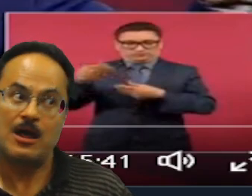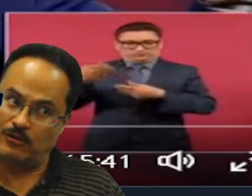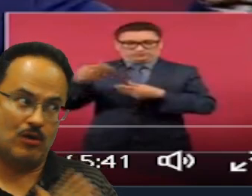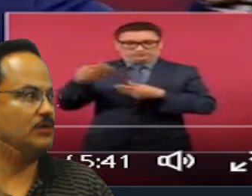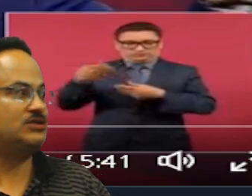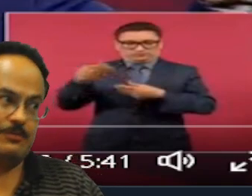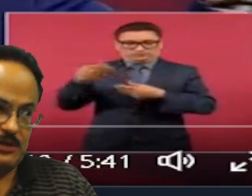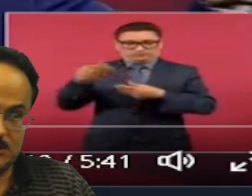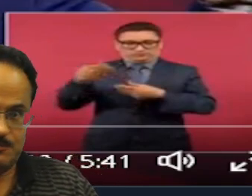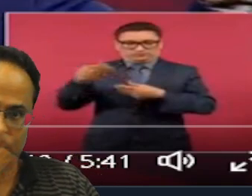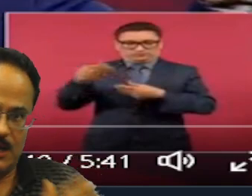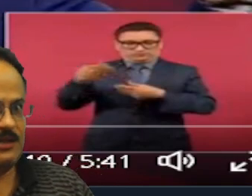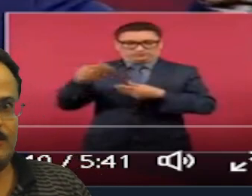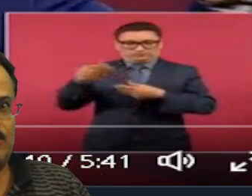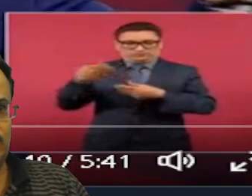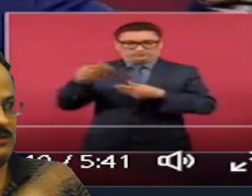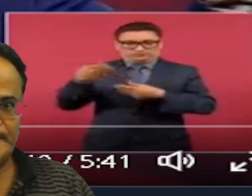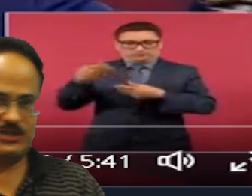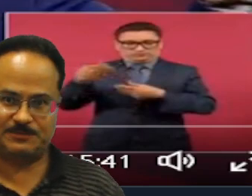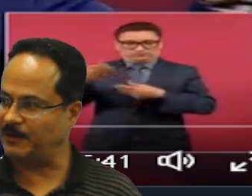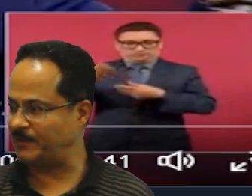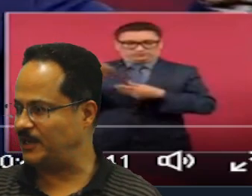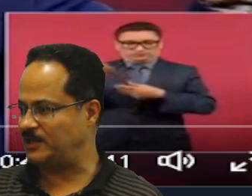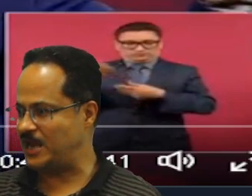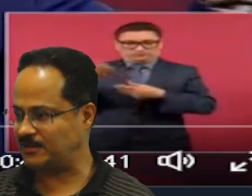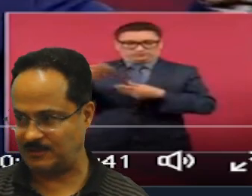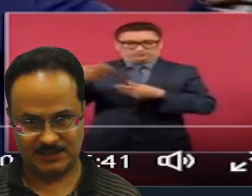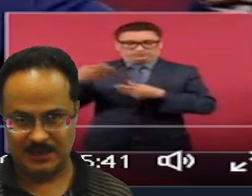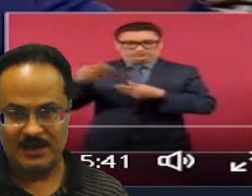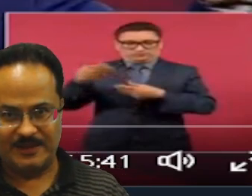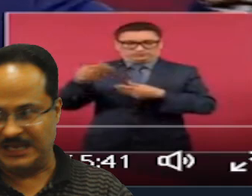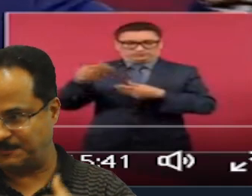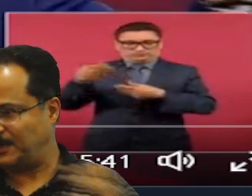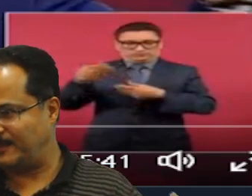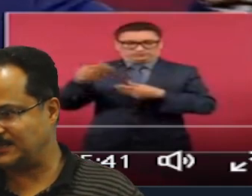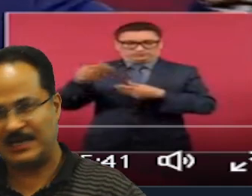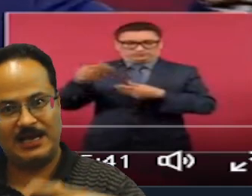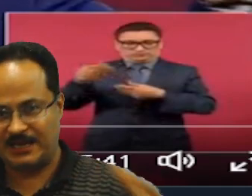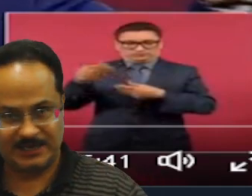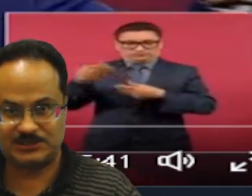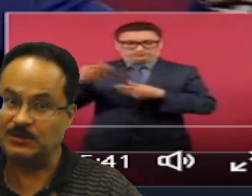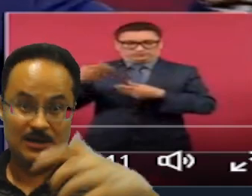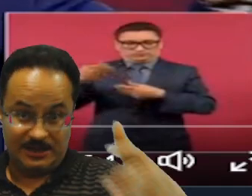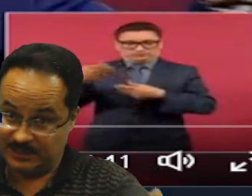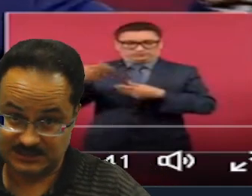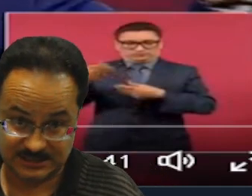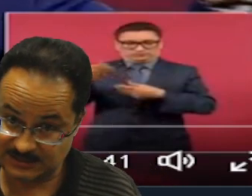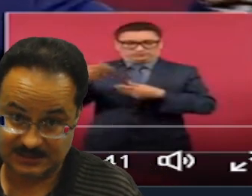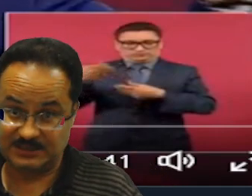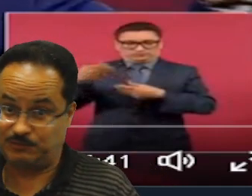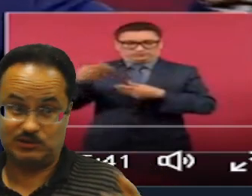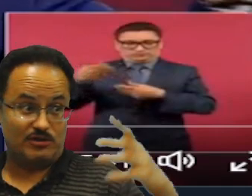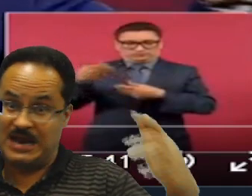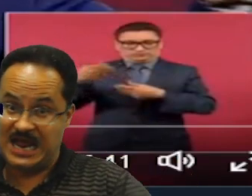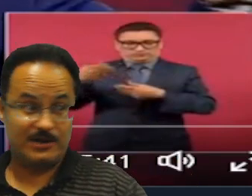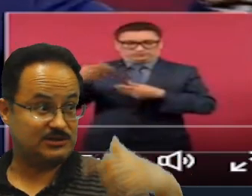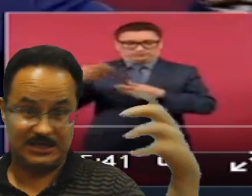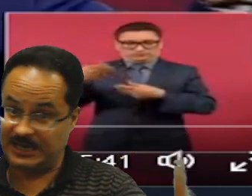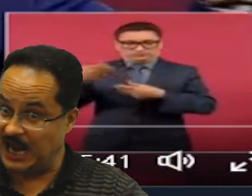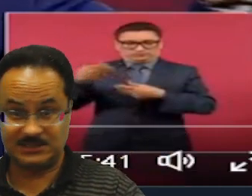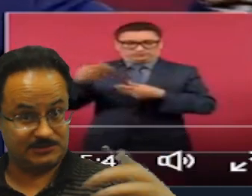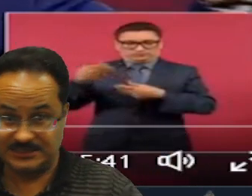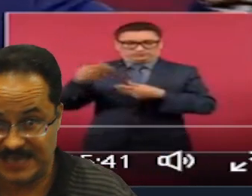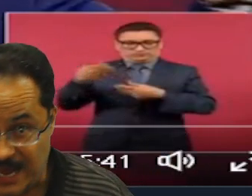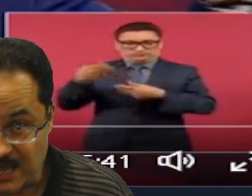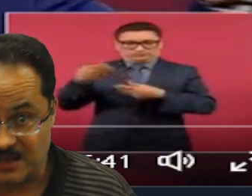diga no no se puede chispar Calderón no se puede chispar Peña Nieto de de las fregaderas que hayan hecho este funcionarios